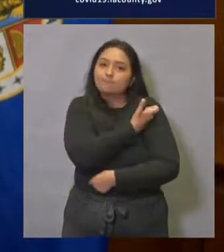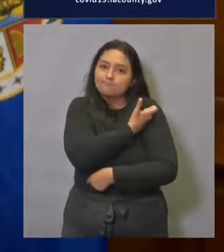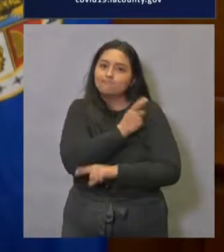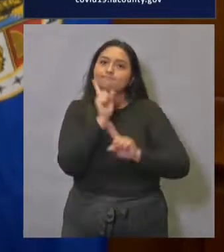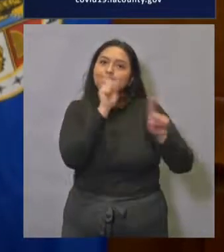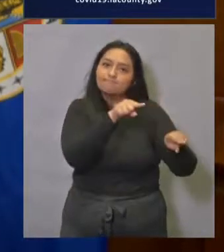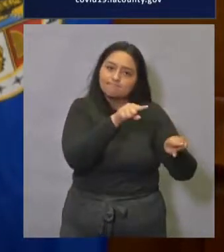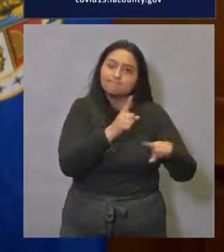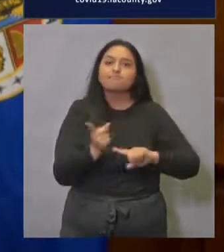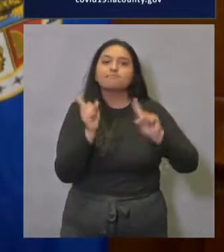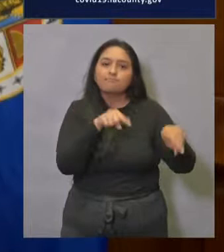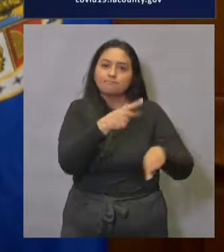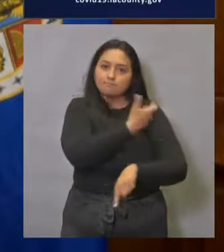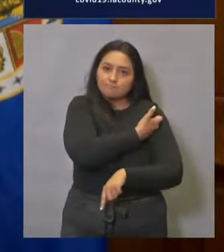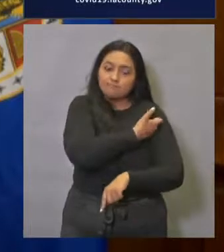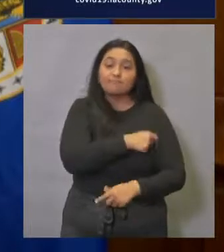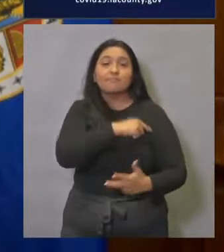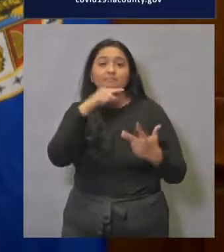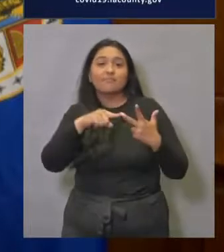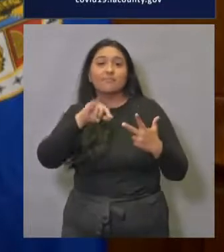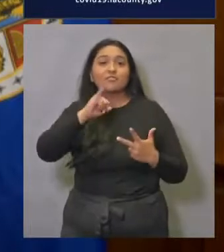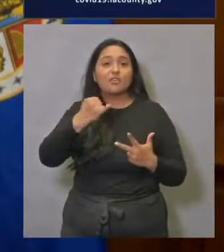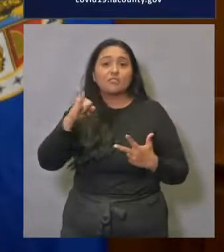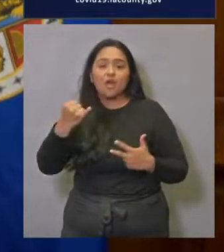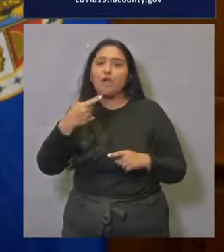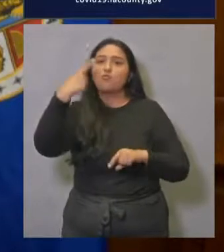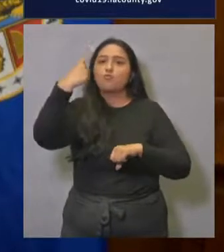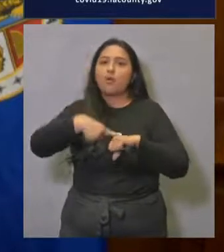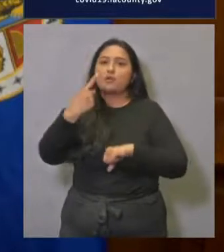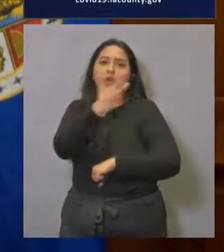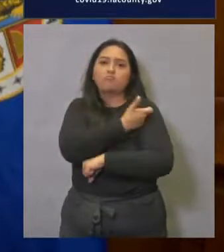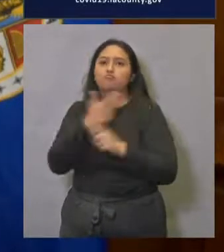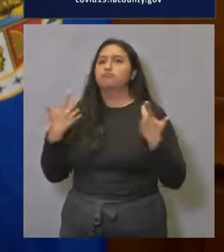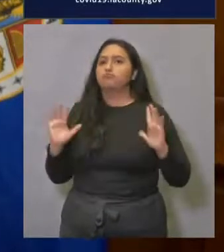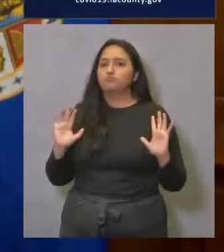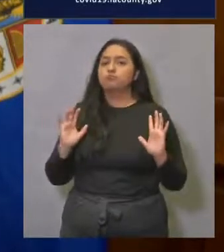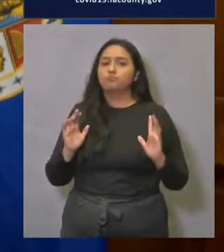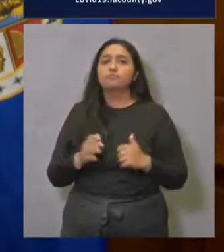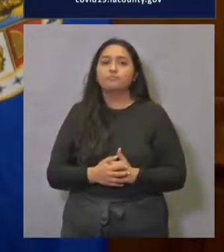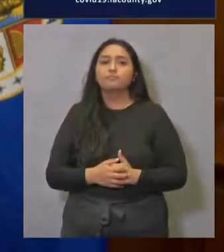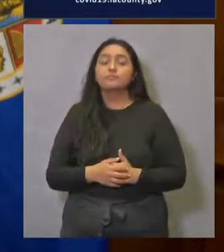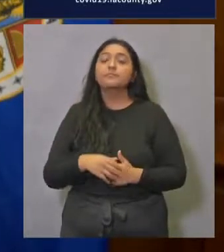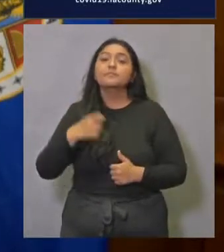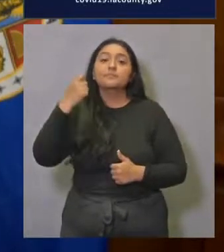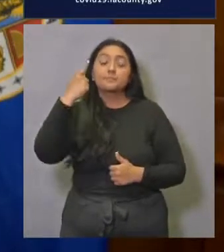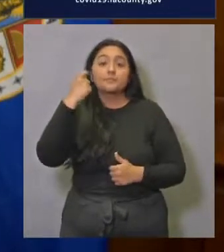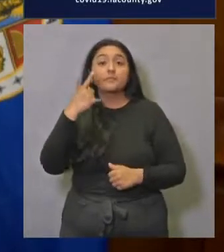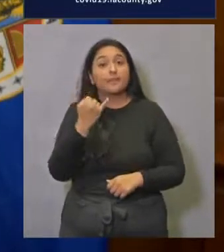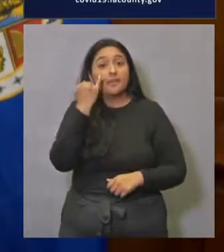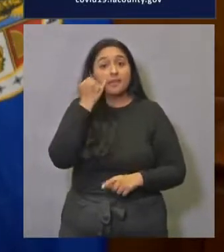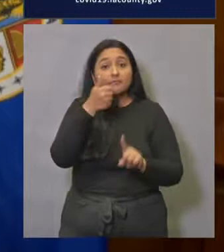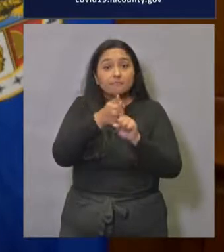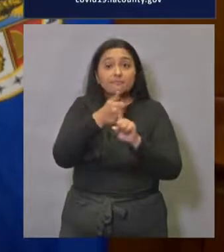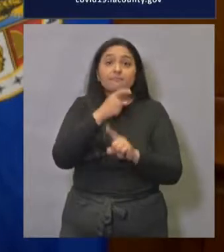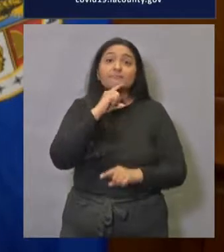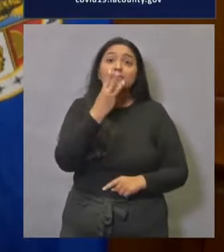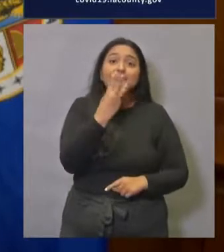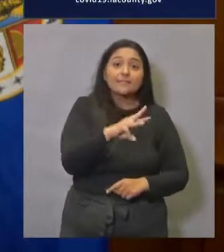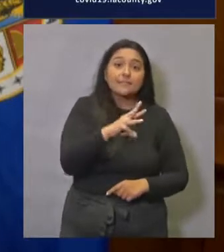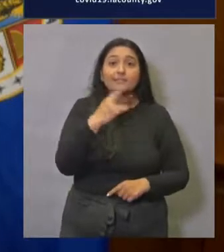Les acuerdo que la vacuna de Pfizer está disponible a los que tienen 17 años